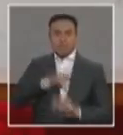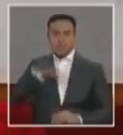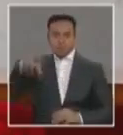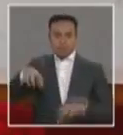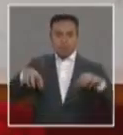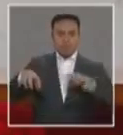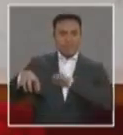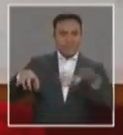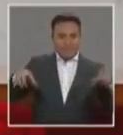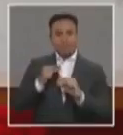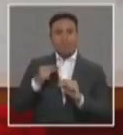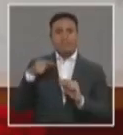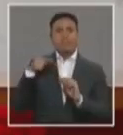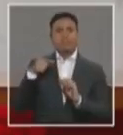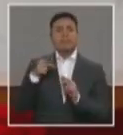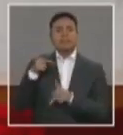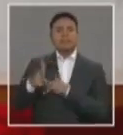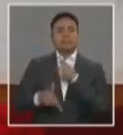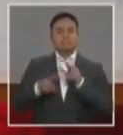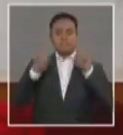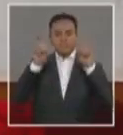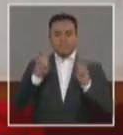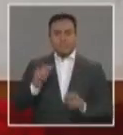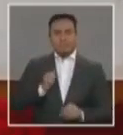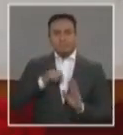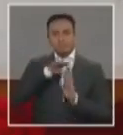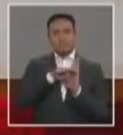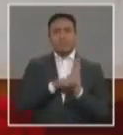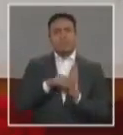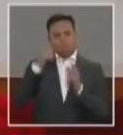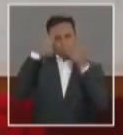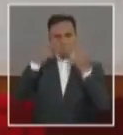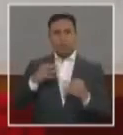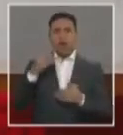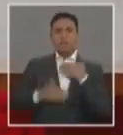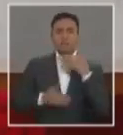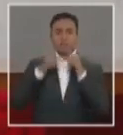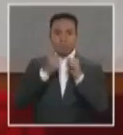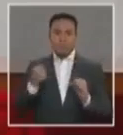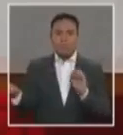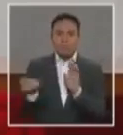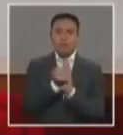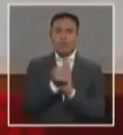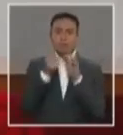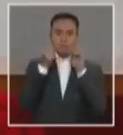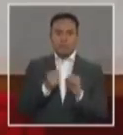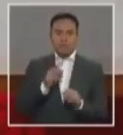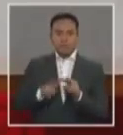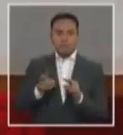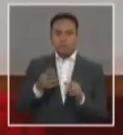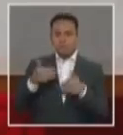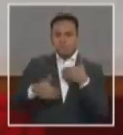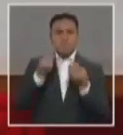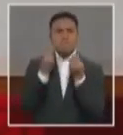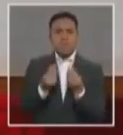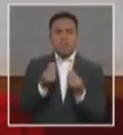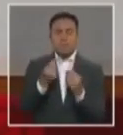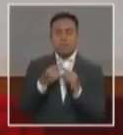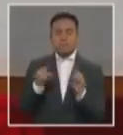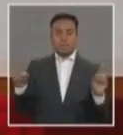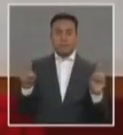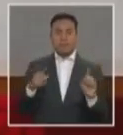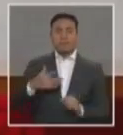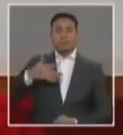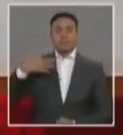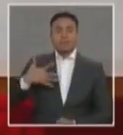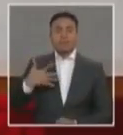tan poco tiempo que ya va a comenzar ahora o sea también muy valorado por el gobierno Ahora hay un problema que Javier también lo